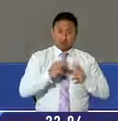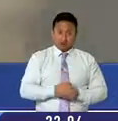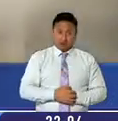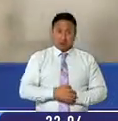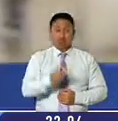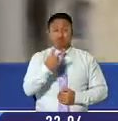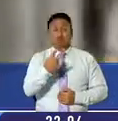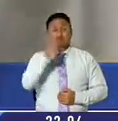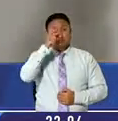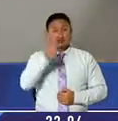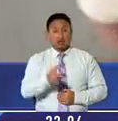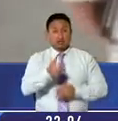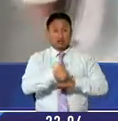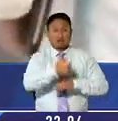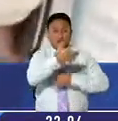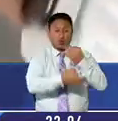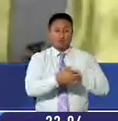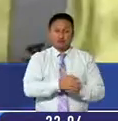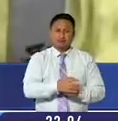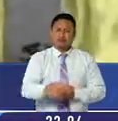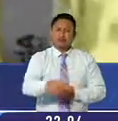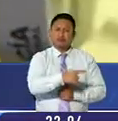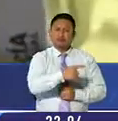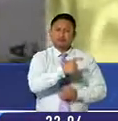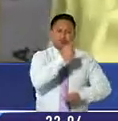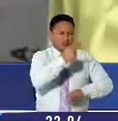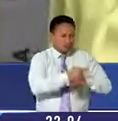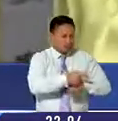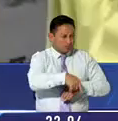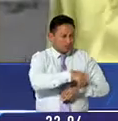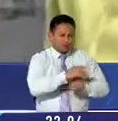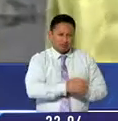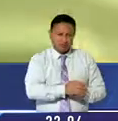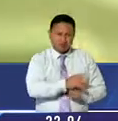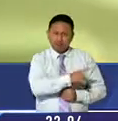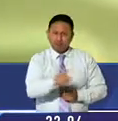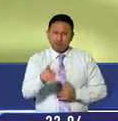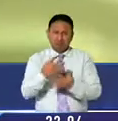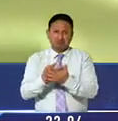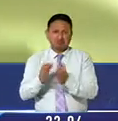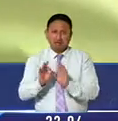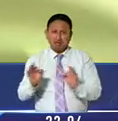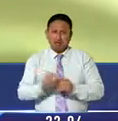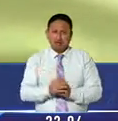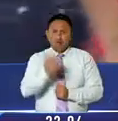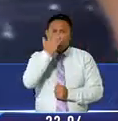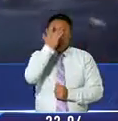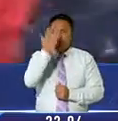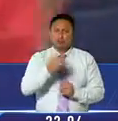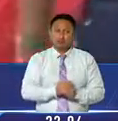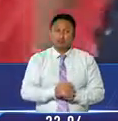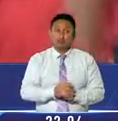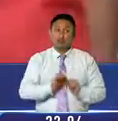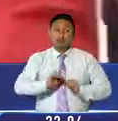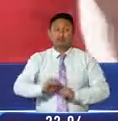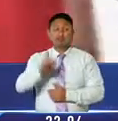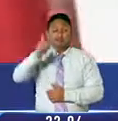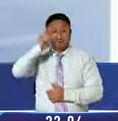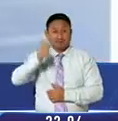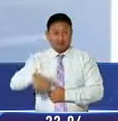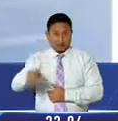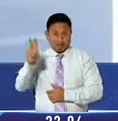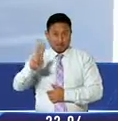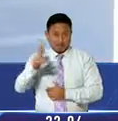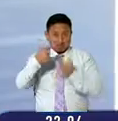dos fiscales y un juez por las medidas cautelares que se otorgaron y no hubo prisión preventiva. Por su parte, la Fiscalía ese viernes emitió un